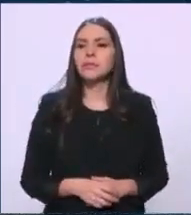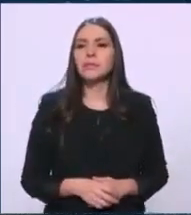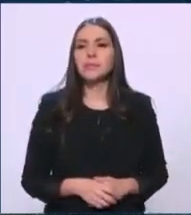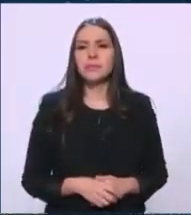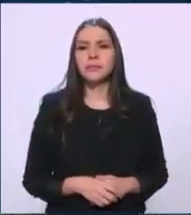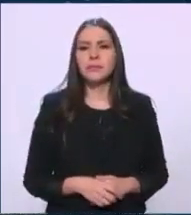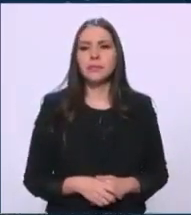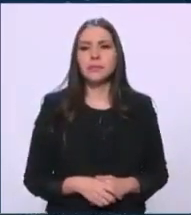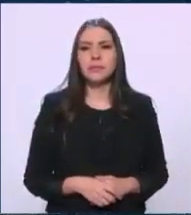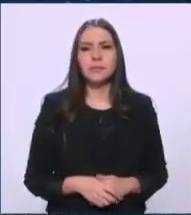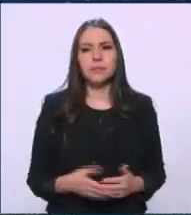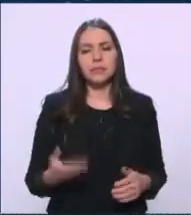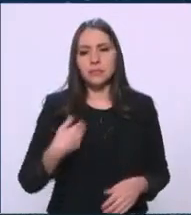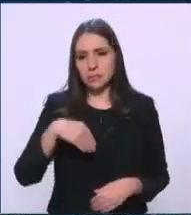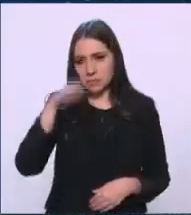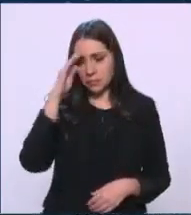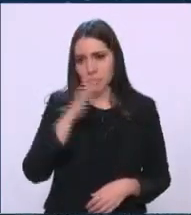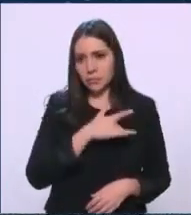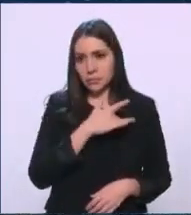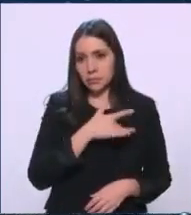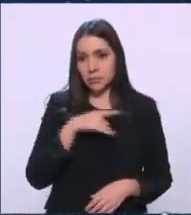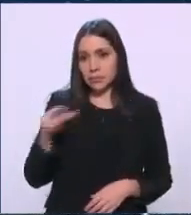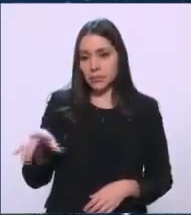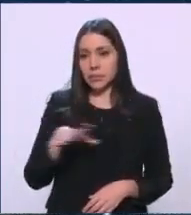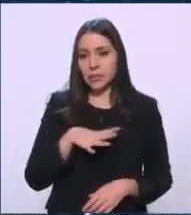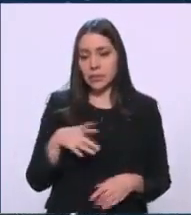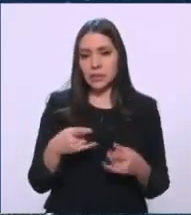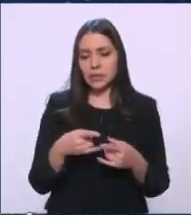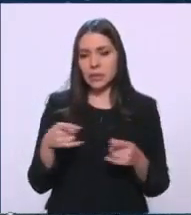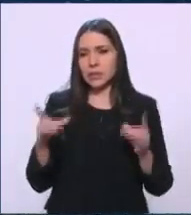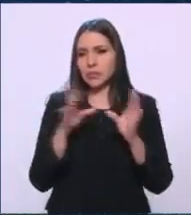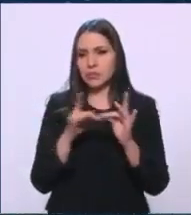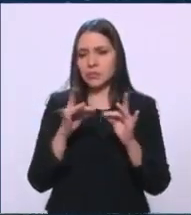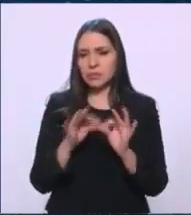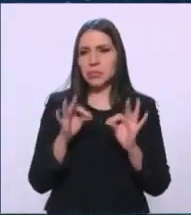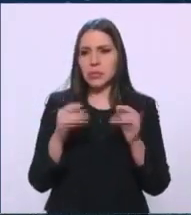yo creo que es un informe donde se cuenta la historia de cómo el país